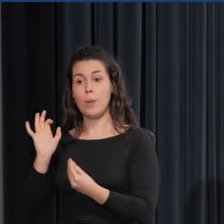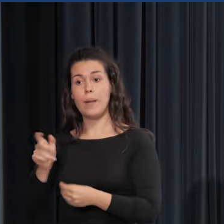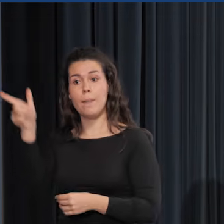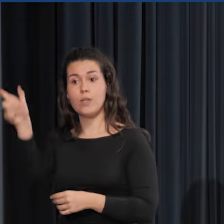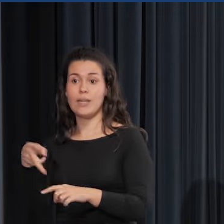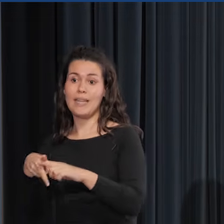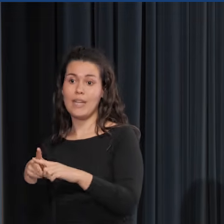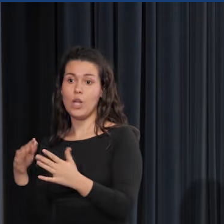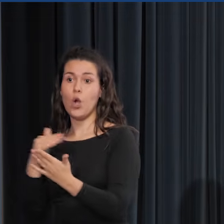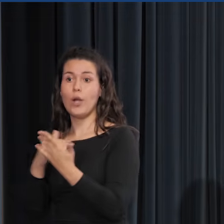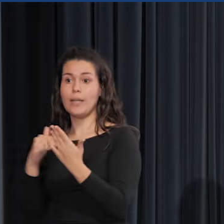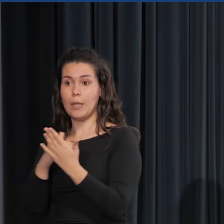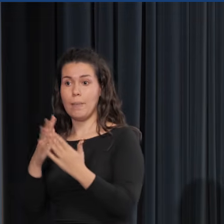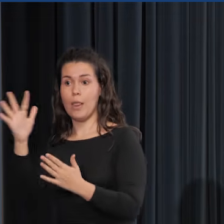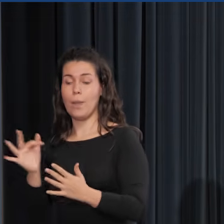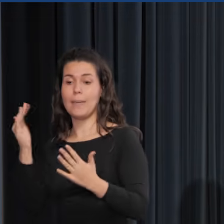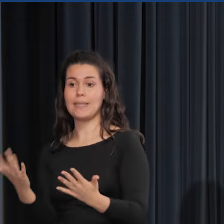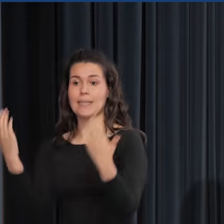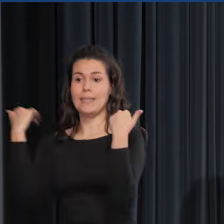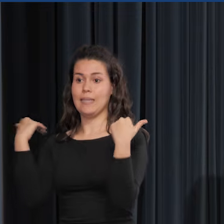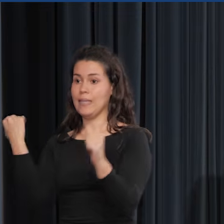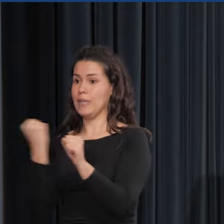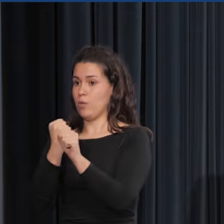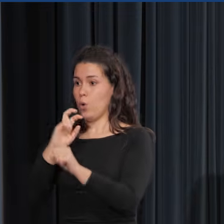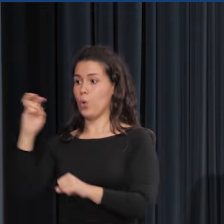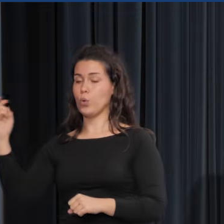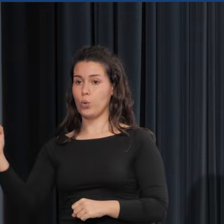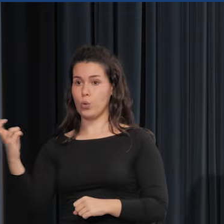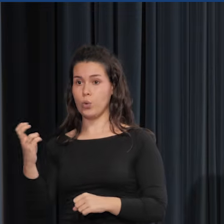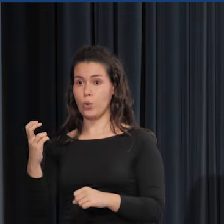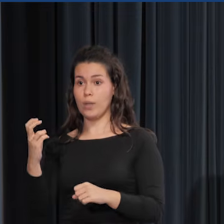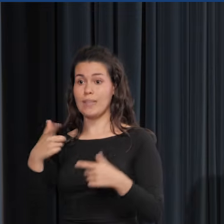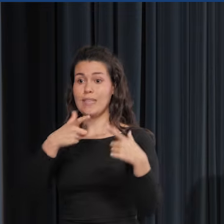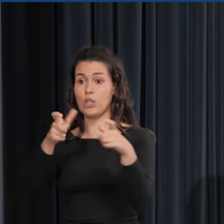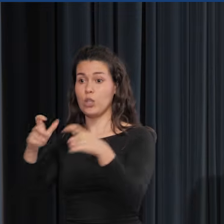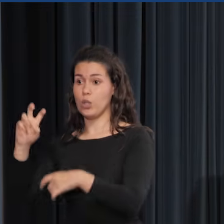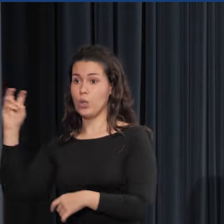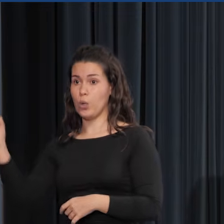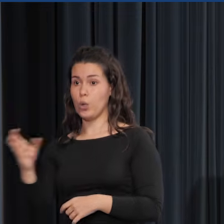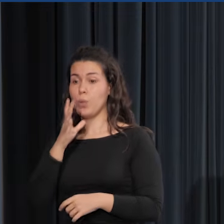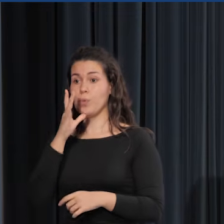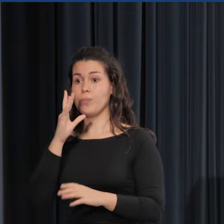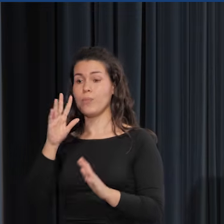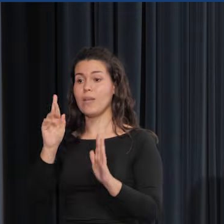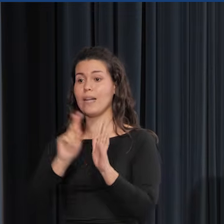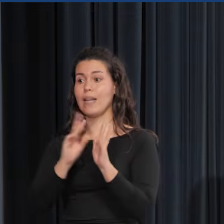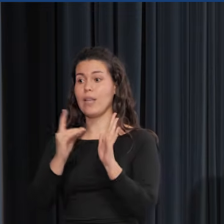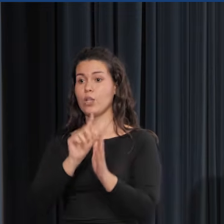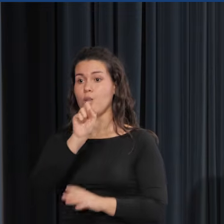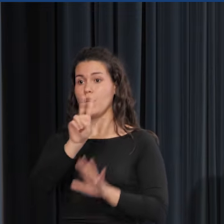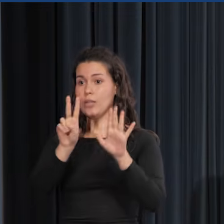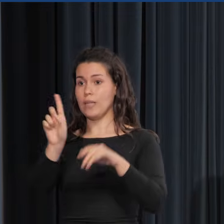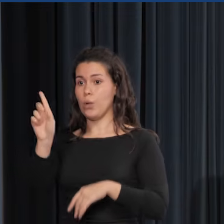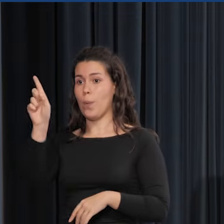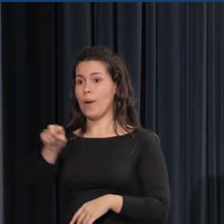tiene atribuidas las funciones de coordinación de la actividad empresarial en el resto de sectores por el Real Decreto 171/2004, y de